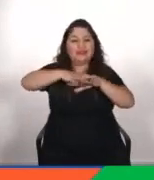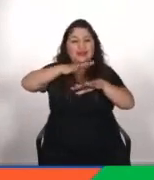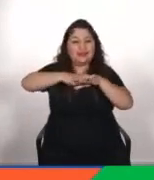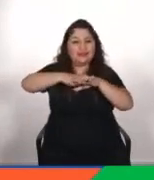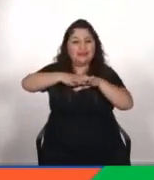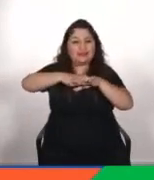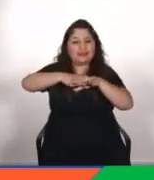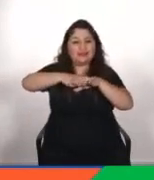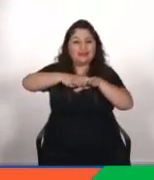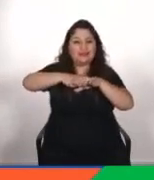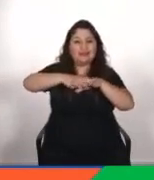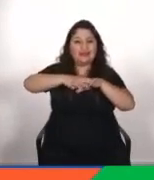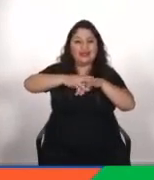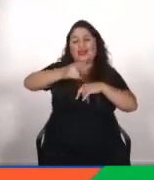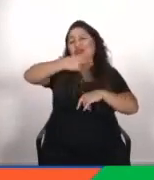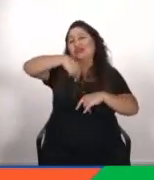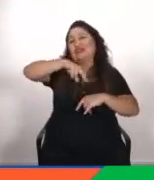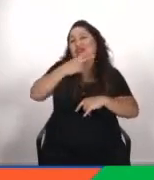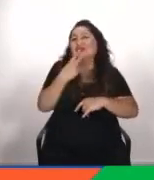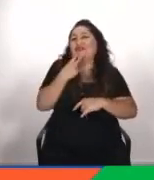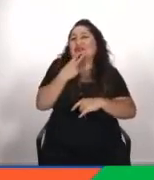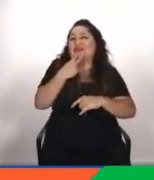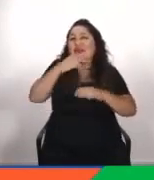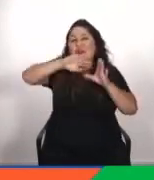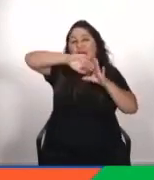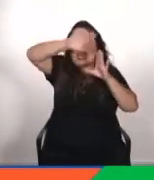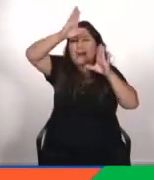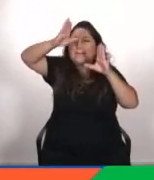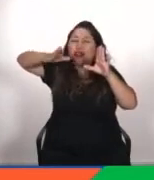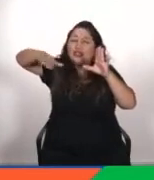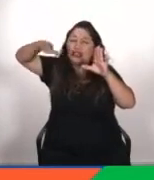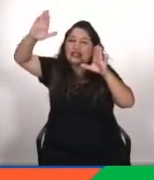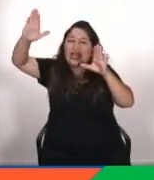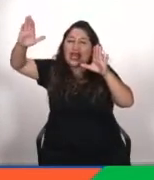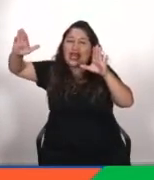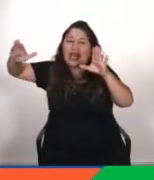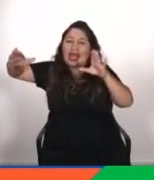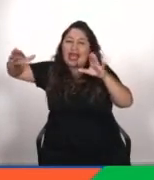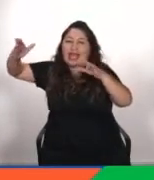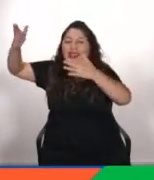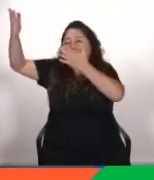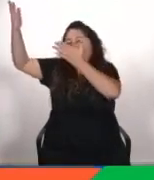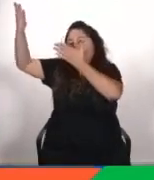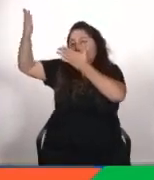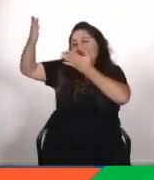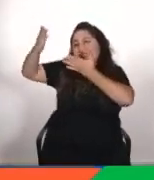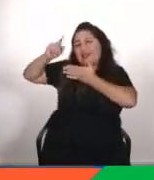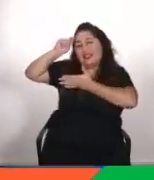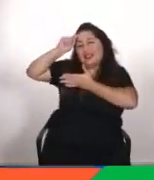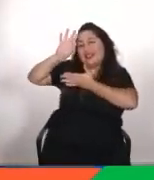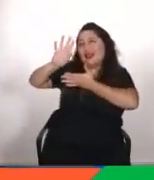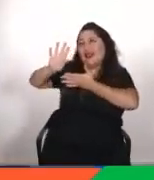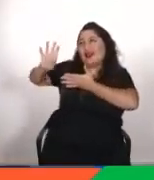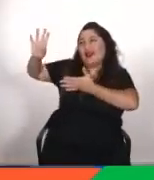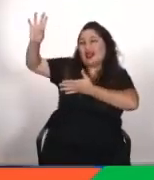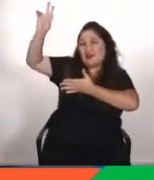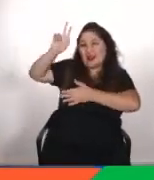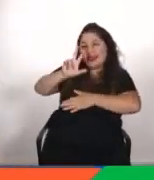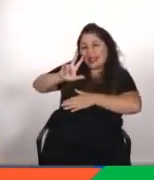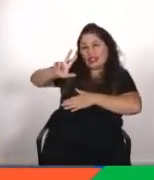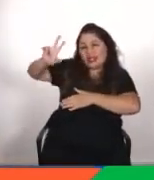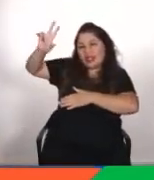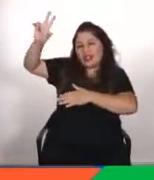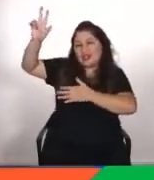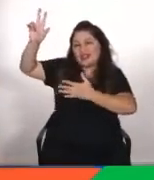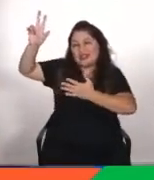que vivimos en las cumbres de las montañas, en la postura del loto, recibiendo los teoremas directamente de los dioses. Y a veces